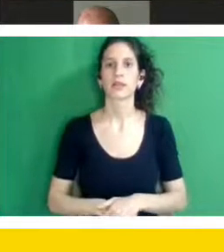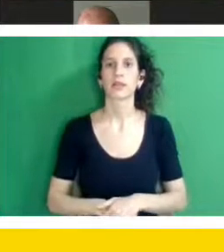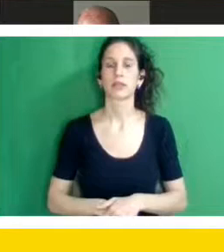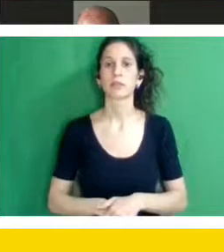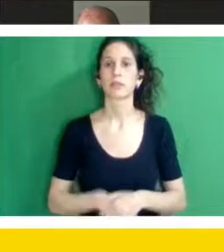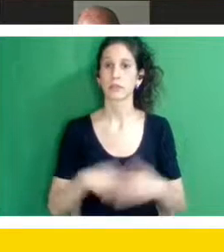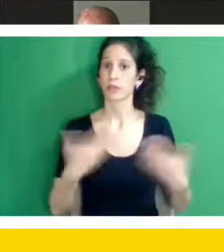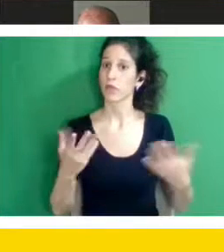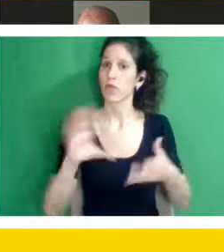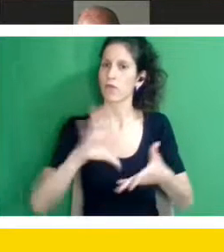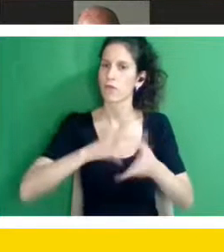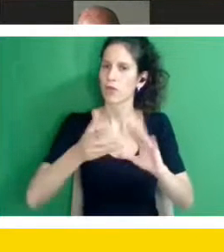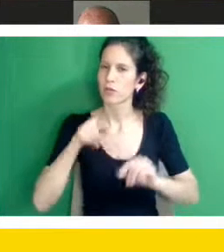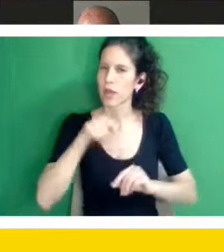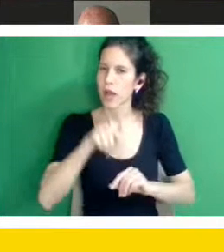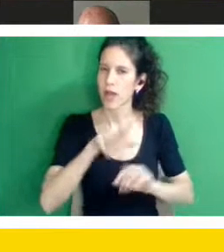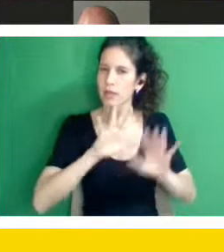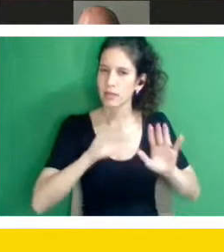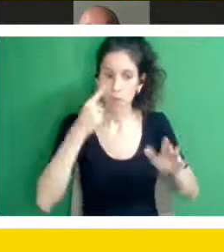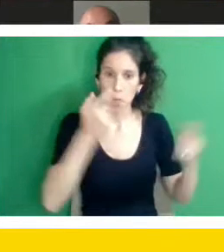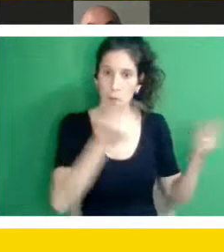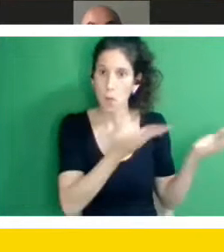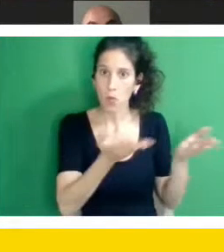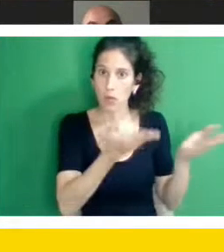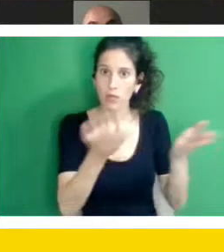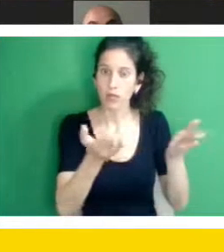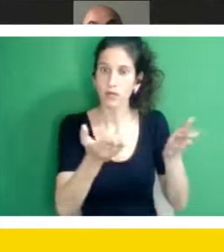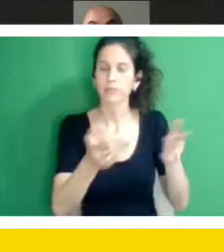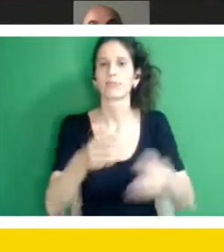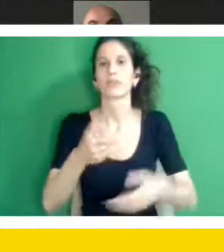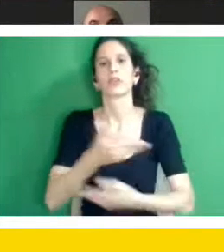mejorar nuestra calidad de vida. Muchas gracias.